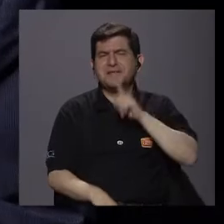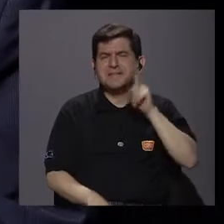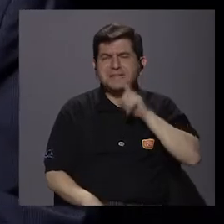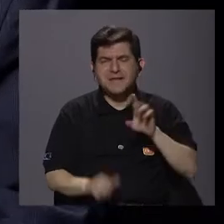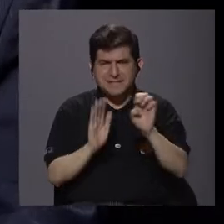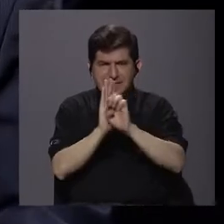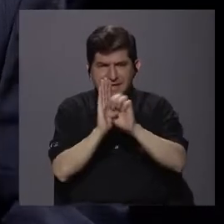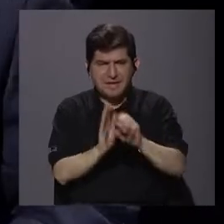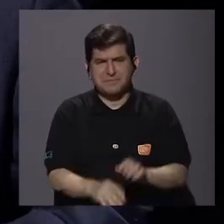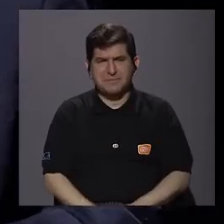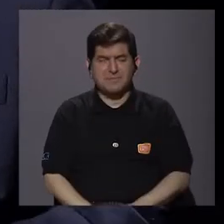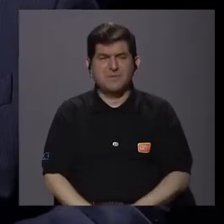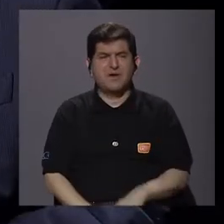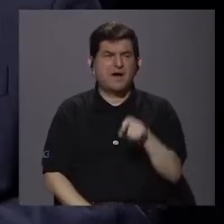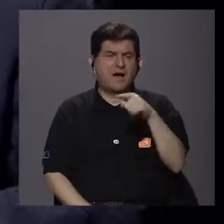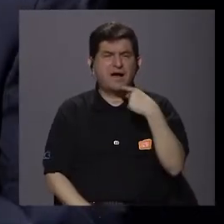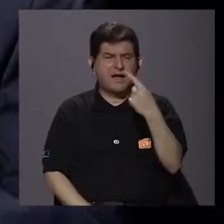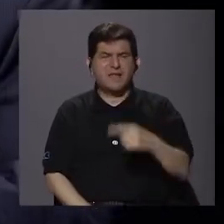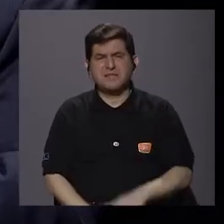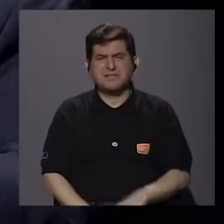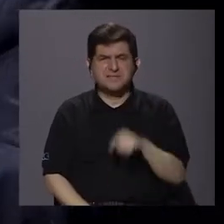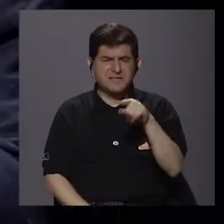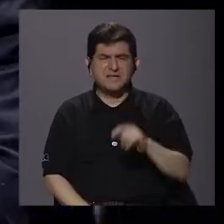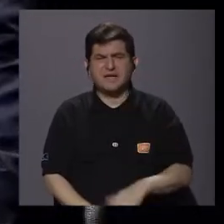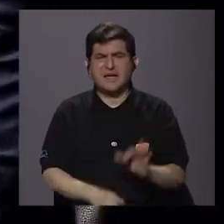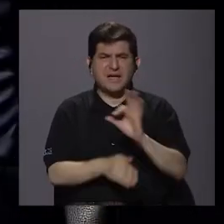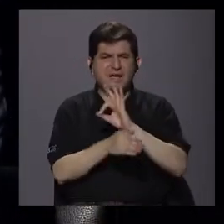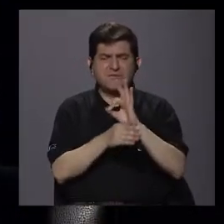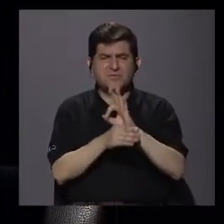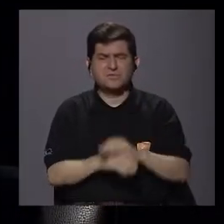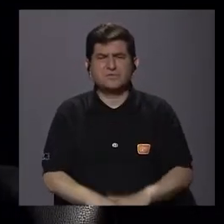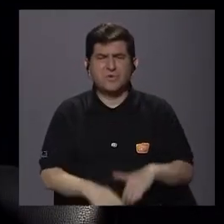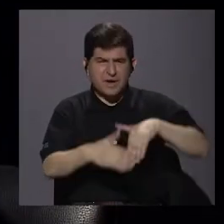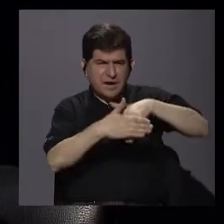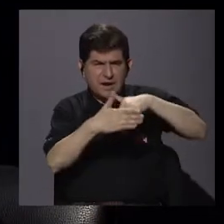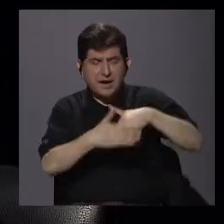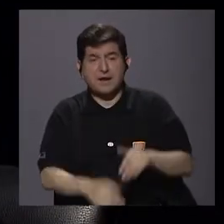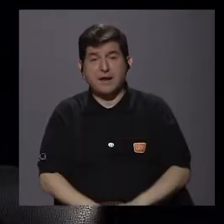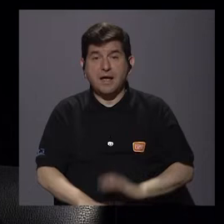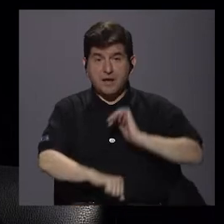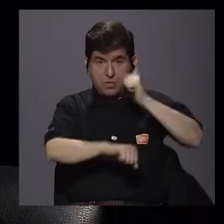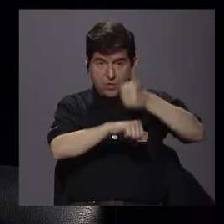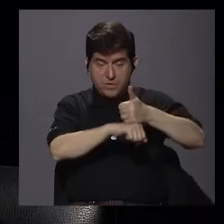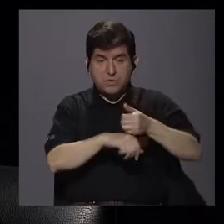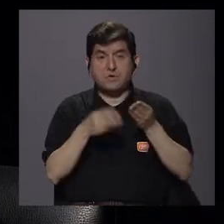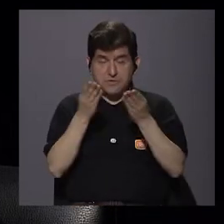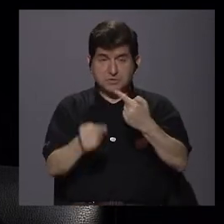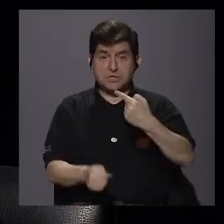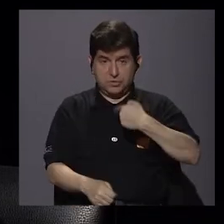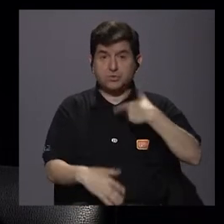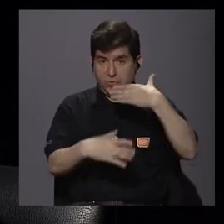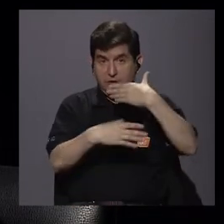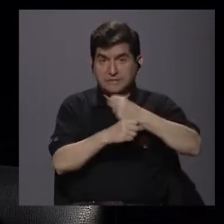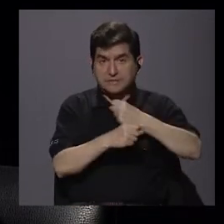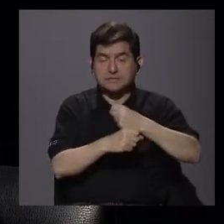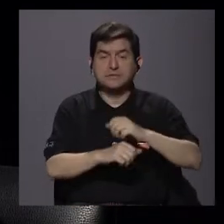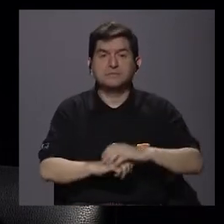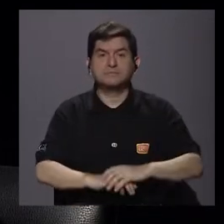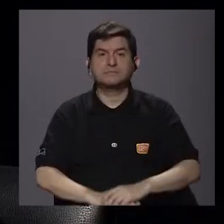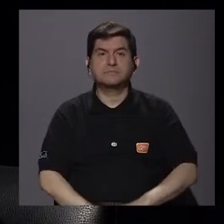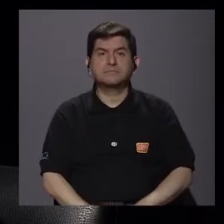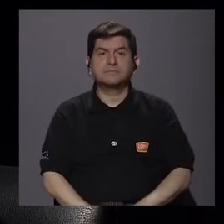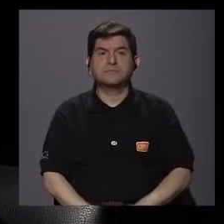mitos por ejemplo se dice que es un coladero resulta que cuando pusimos el bachillerato cuando lo puse